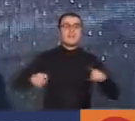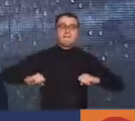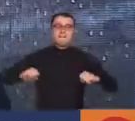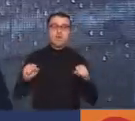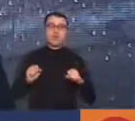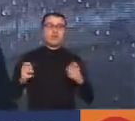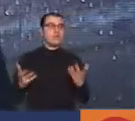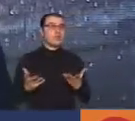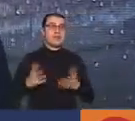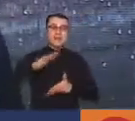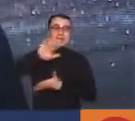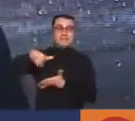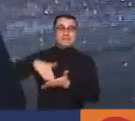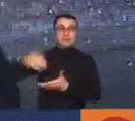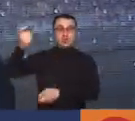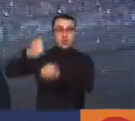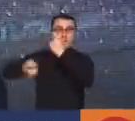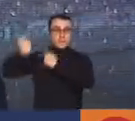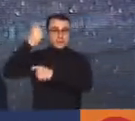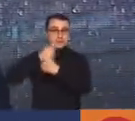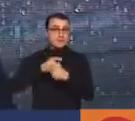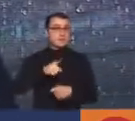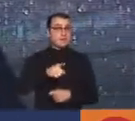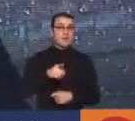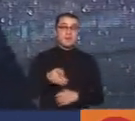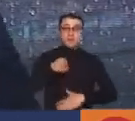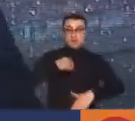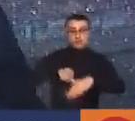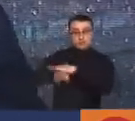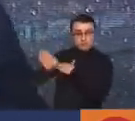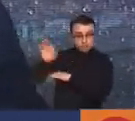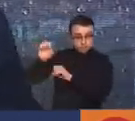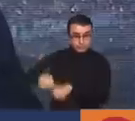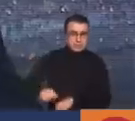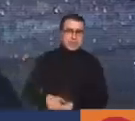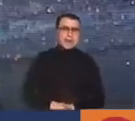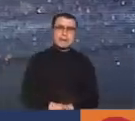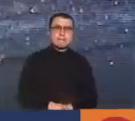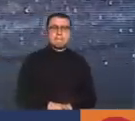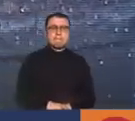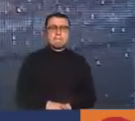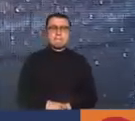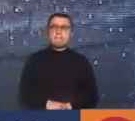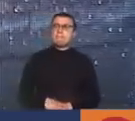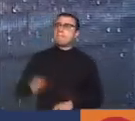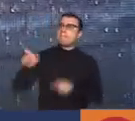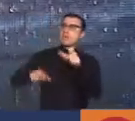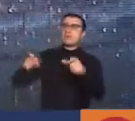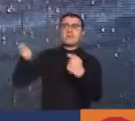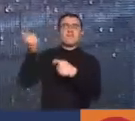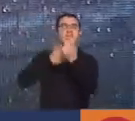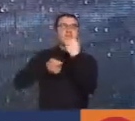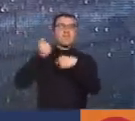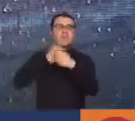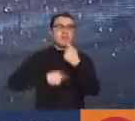centros comerciales donde no entraba ni la mamá. Y entonces sacaban los vendedores